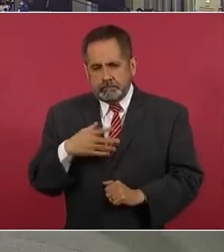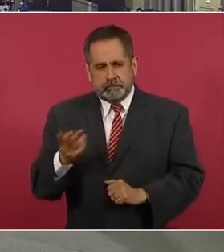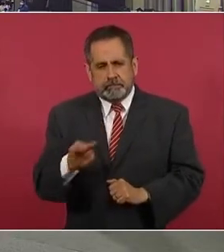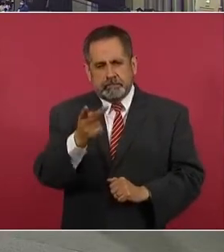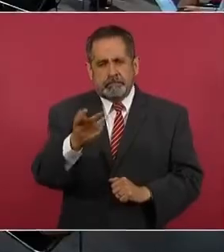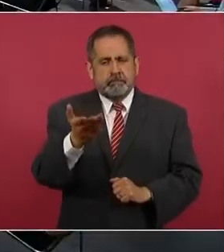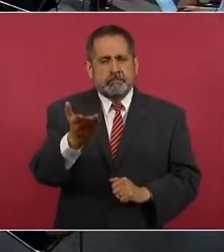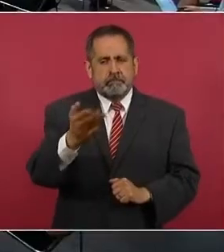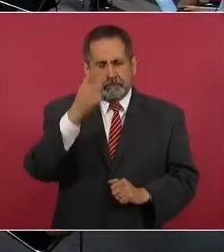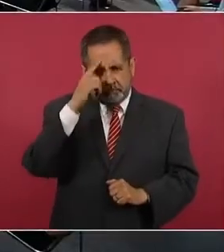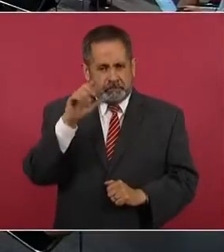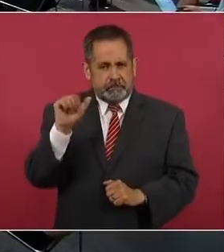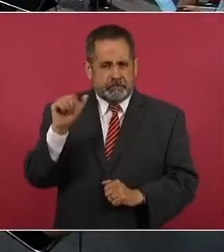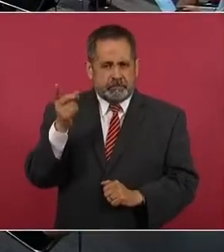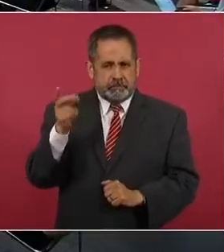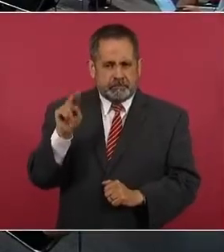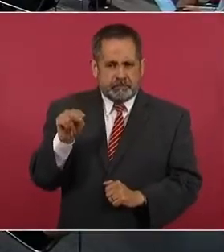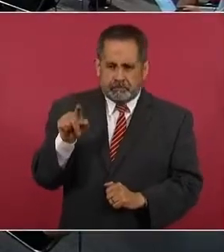a Adán